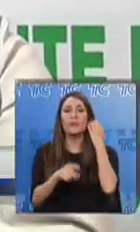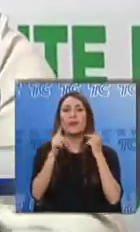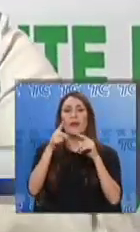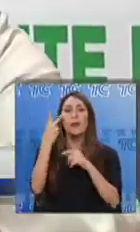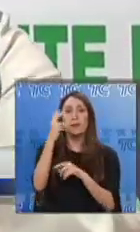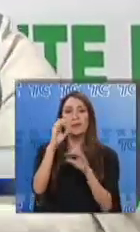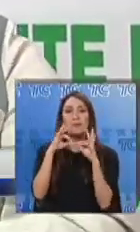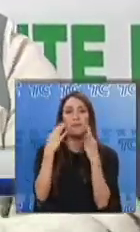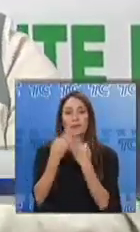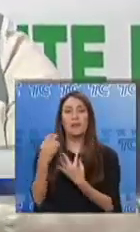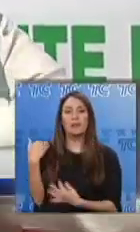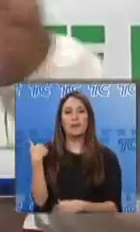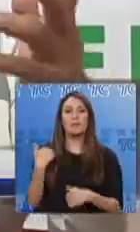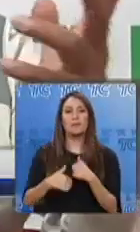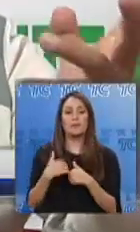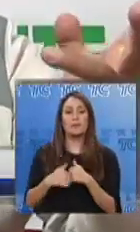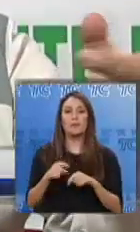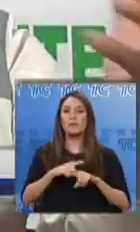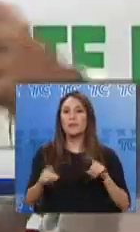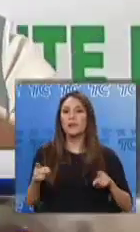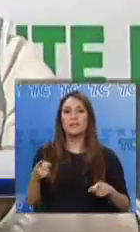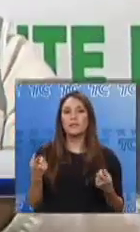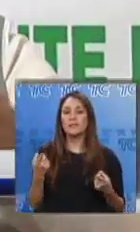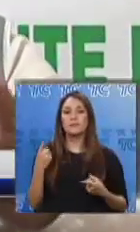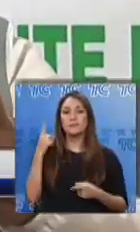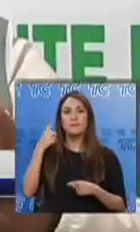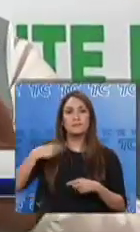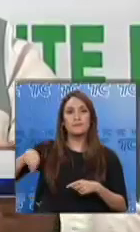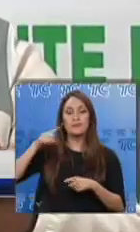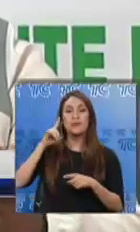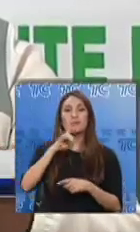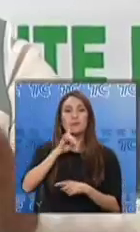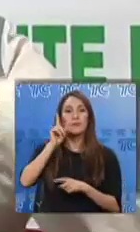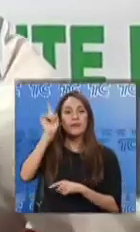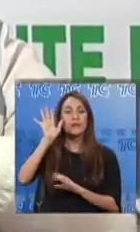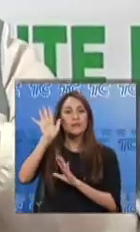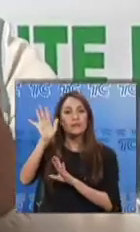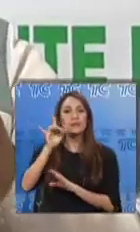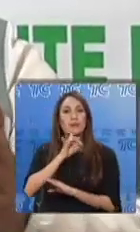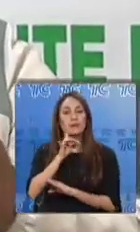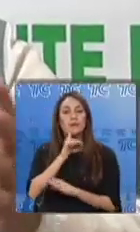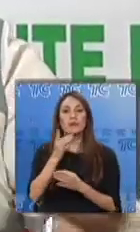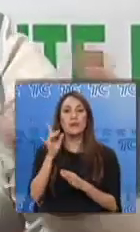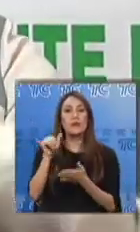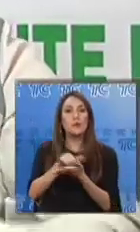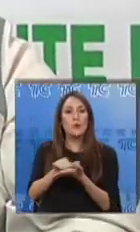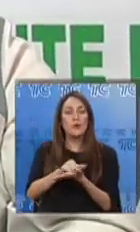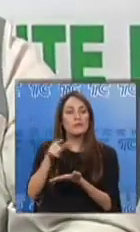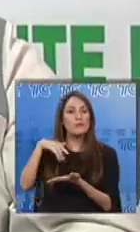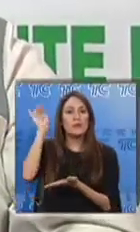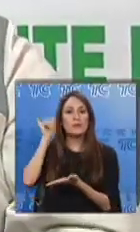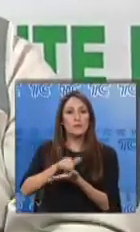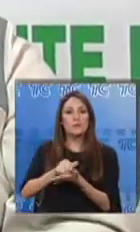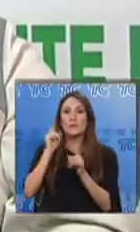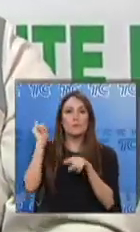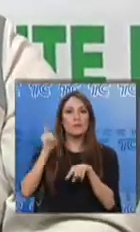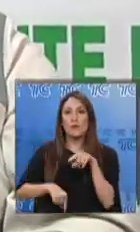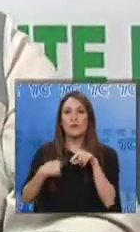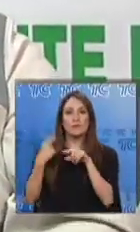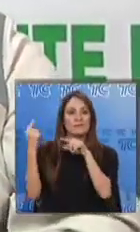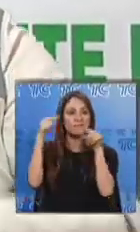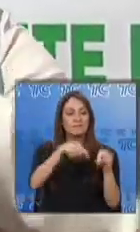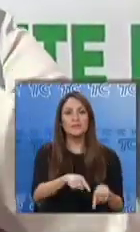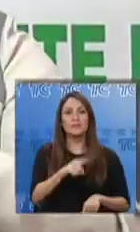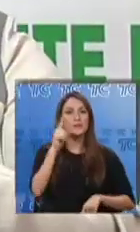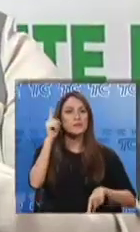familias con problemas, pero lamentablemente los compatriotas que viven en los Estados Unidos, más en New York, no pueden venir al Ecuador,